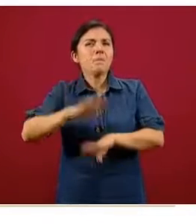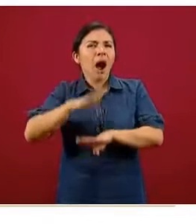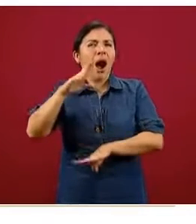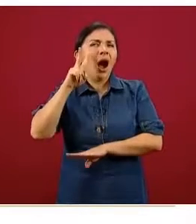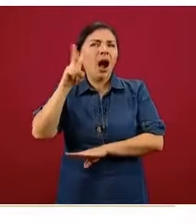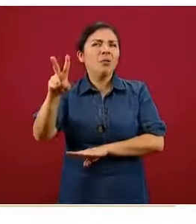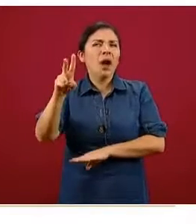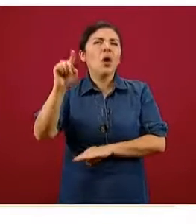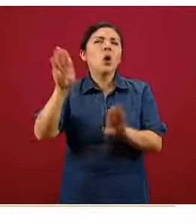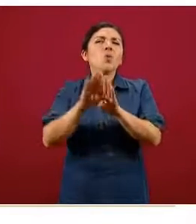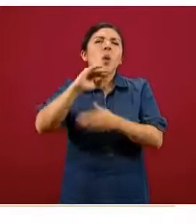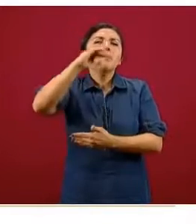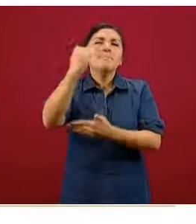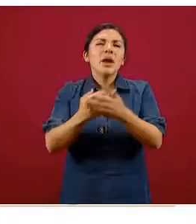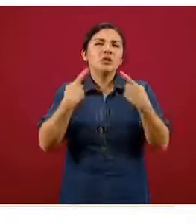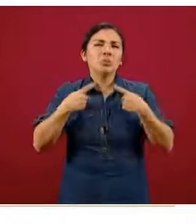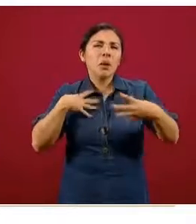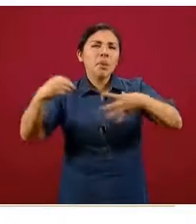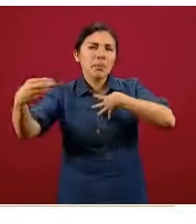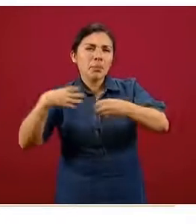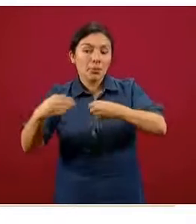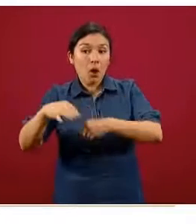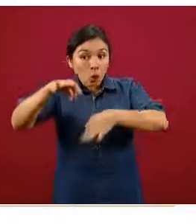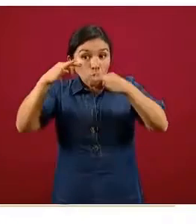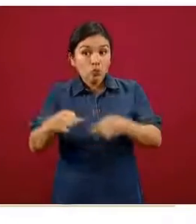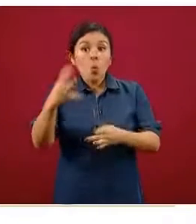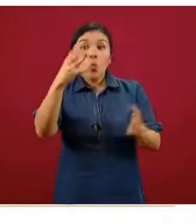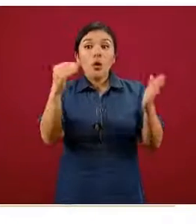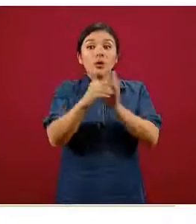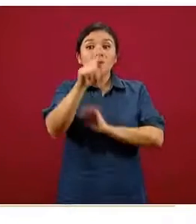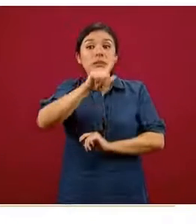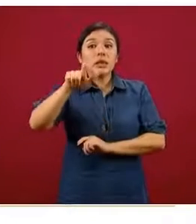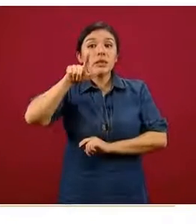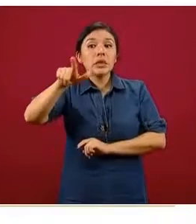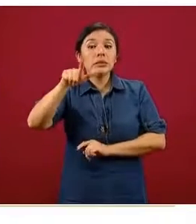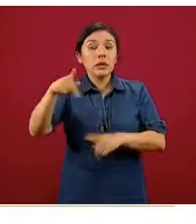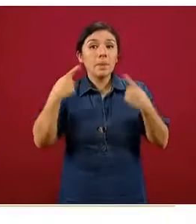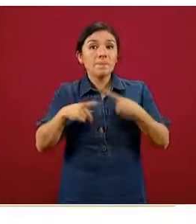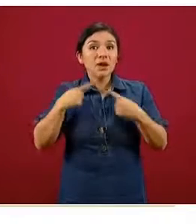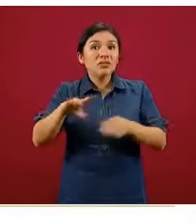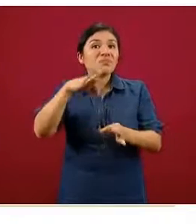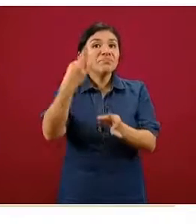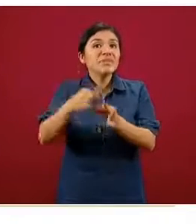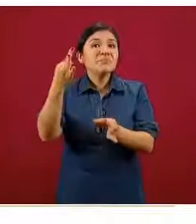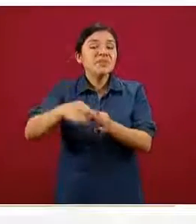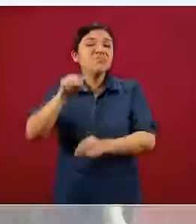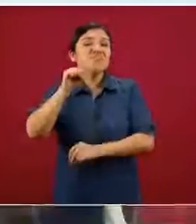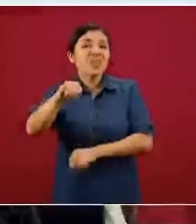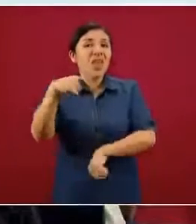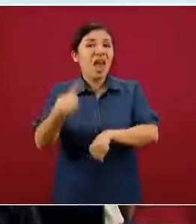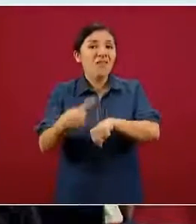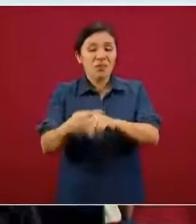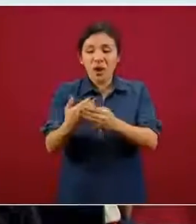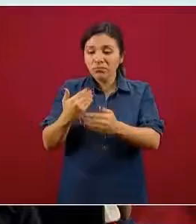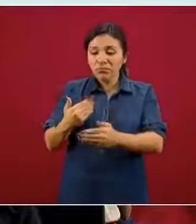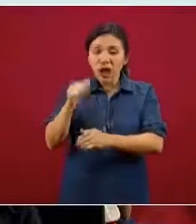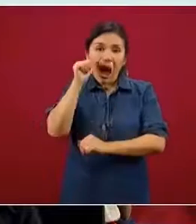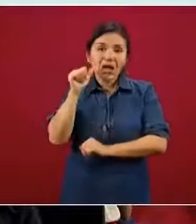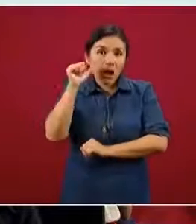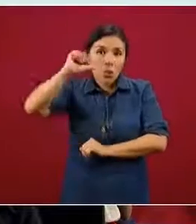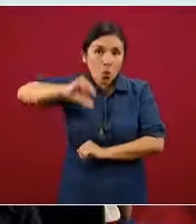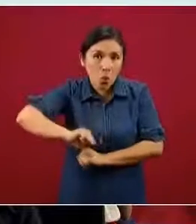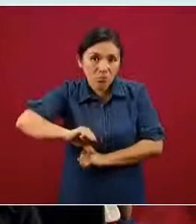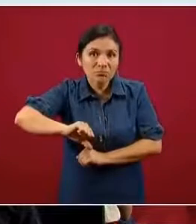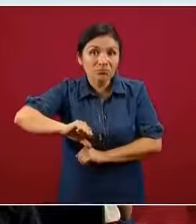ver una disminución, aunque fueron 4.717 los casos que se confirmaron en las últimas 24